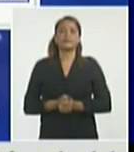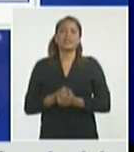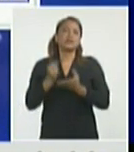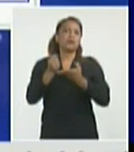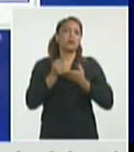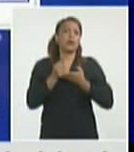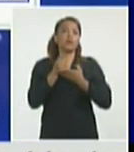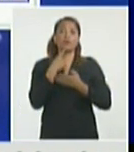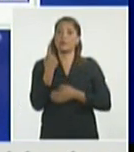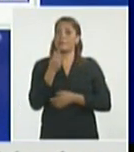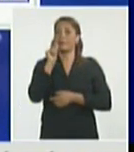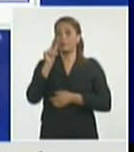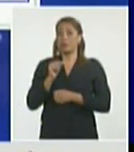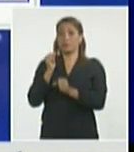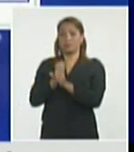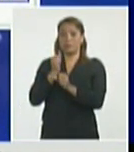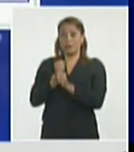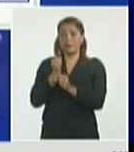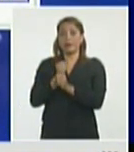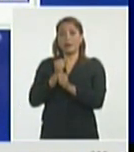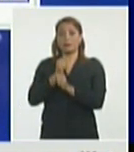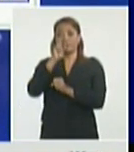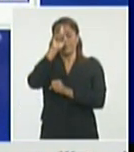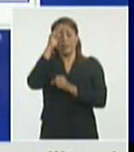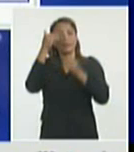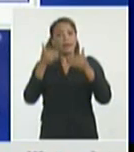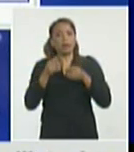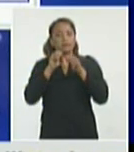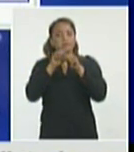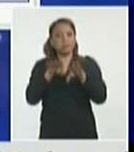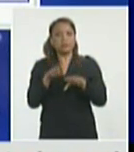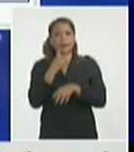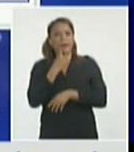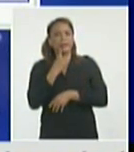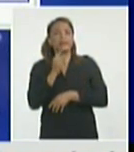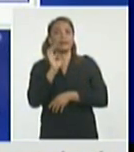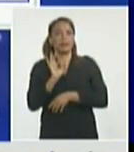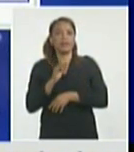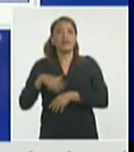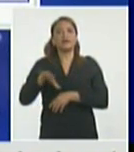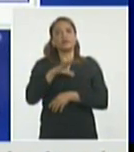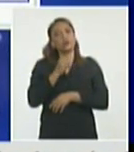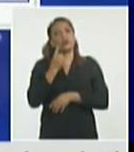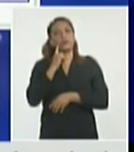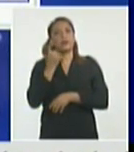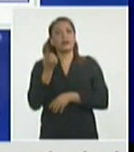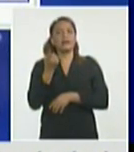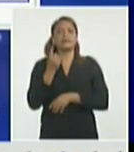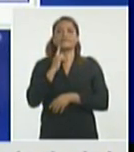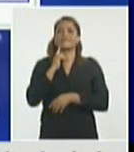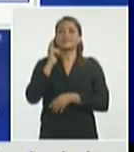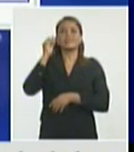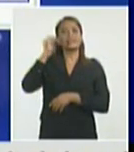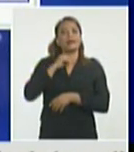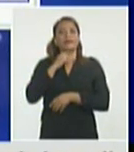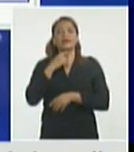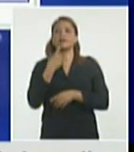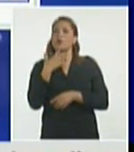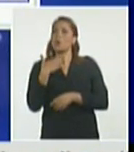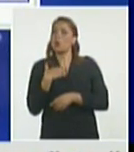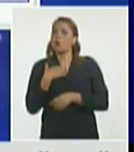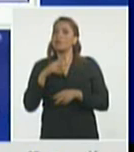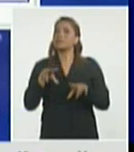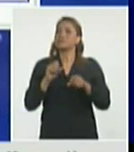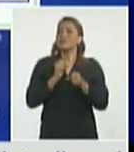que trabajamos epidemiología y todo el sistema de salud para un poco estratificar las acciones. Y eso